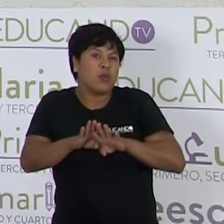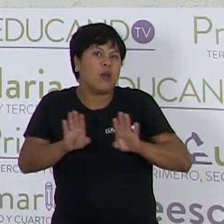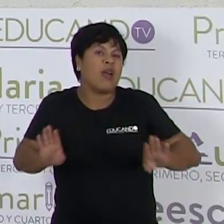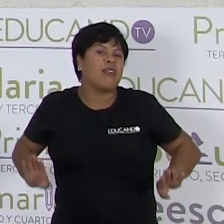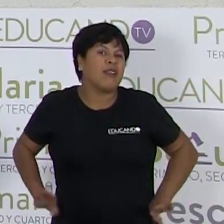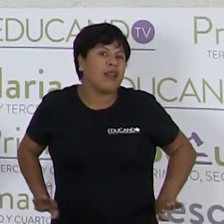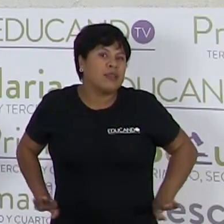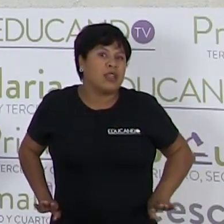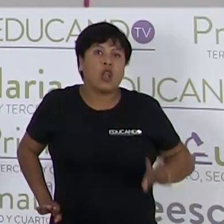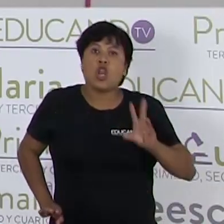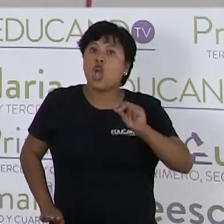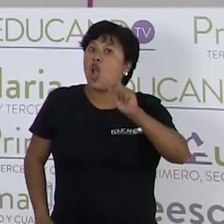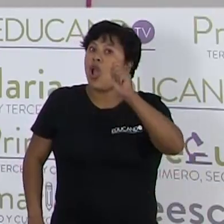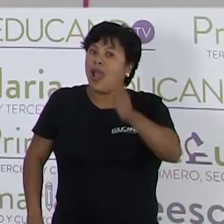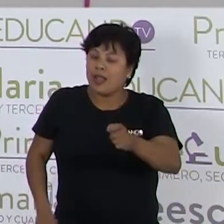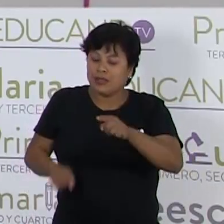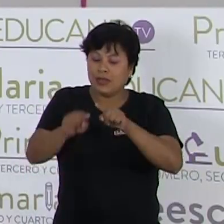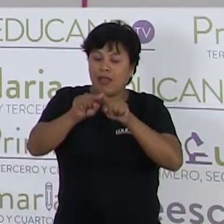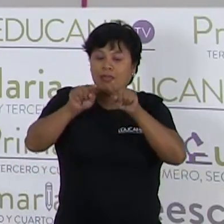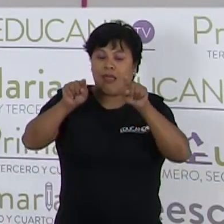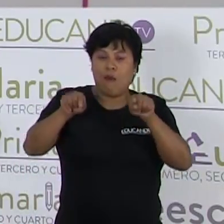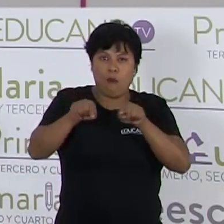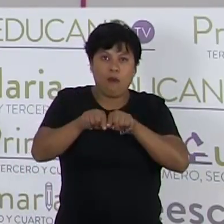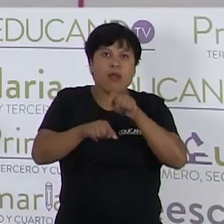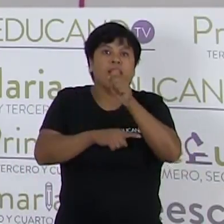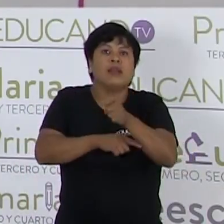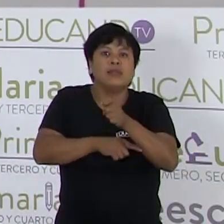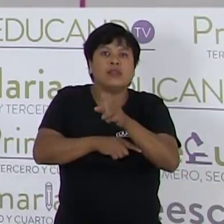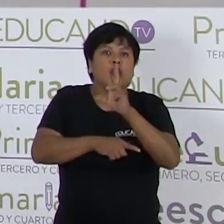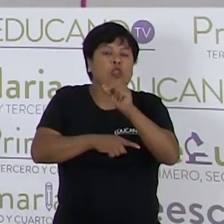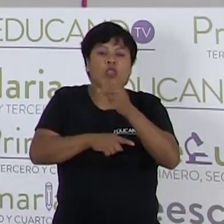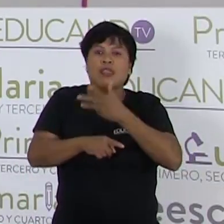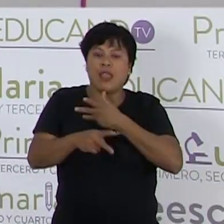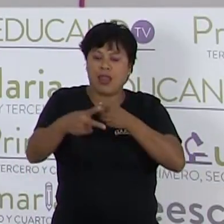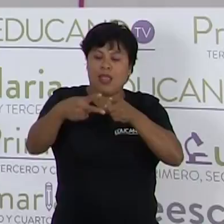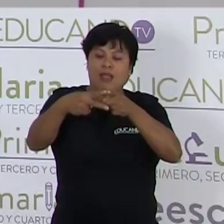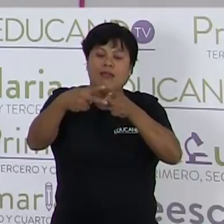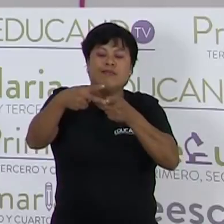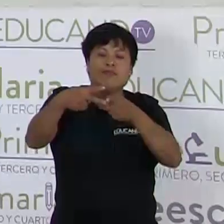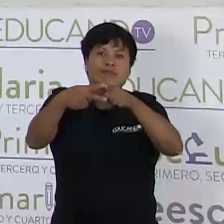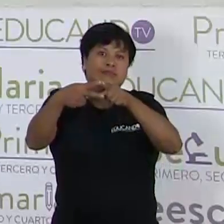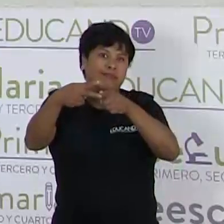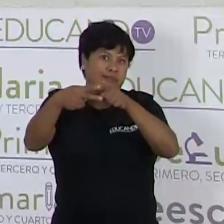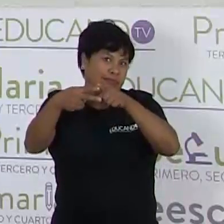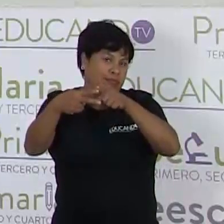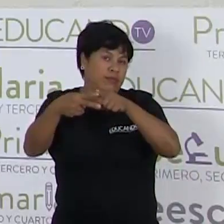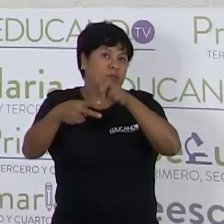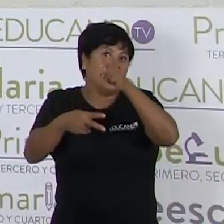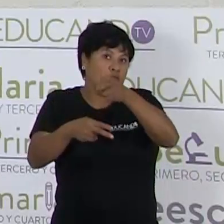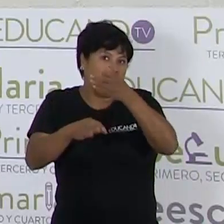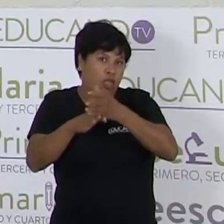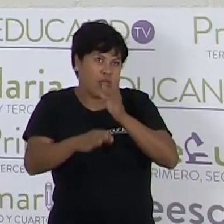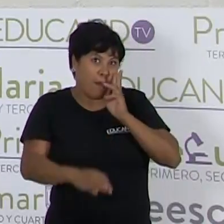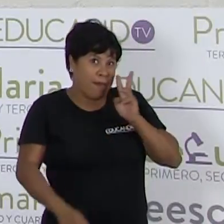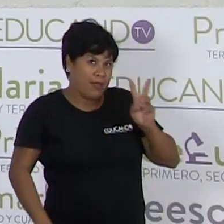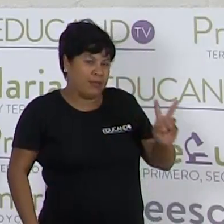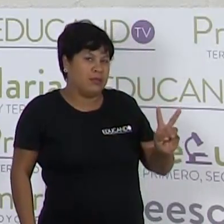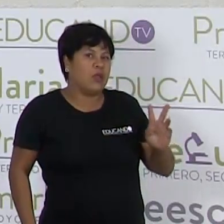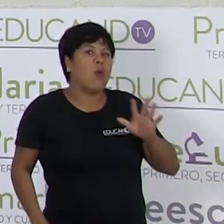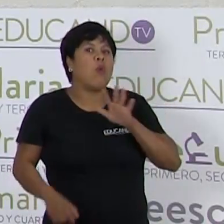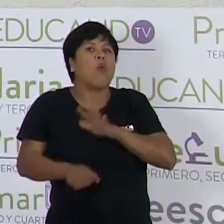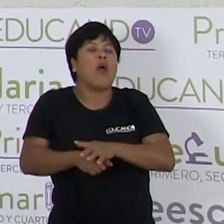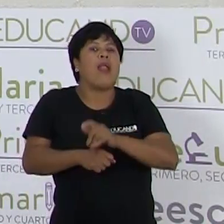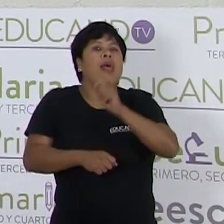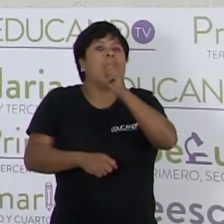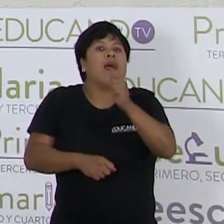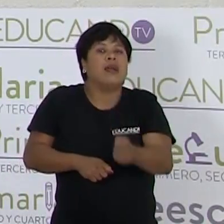que no es rectángulo. ¿Qué quiere decir eso? Que no tiene un ángulo recto. De los que tú ves aquí, ¿cuál